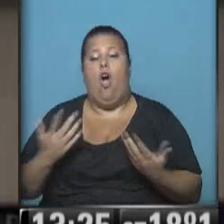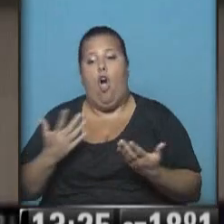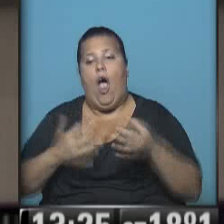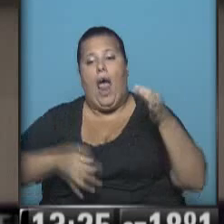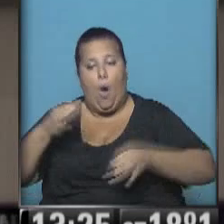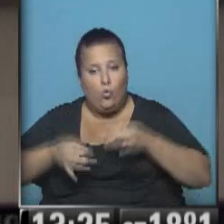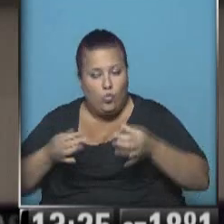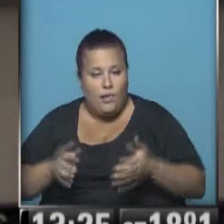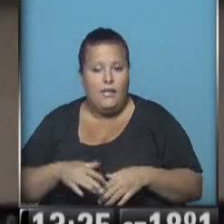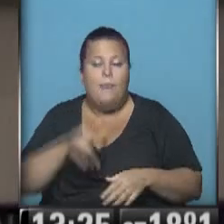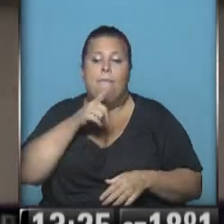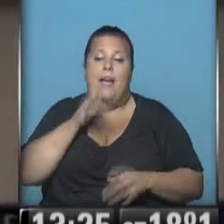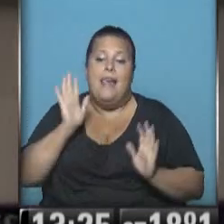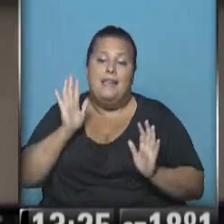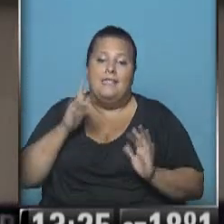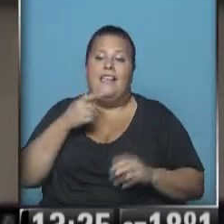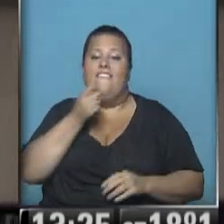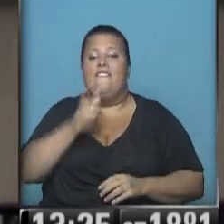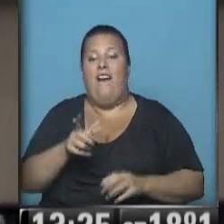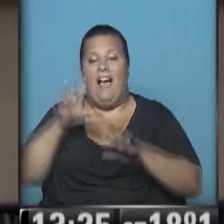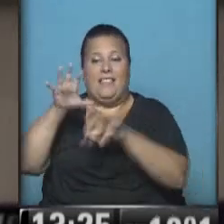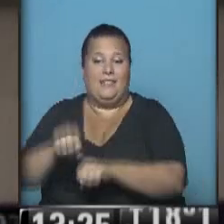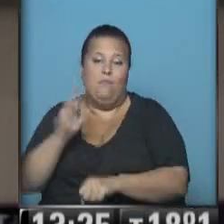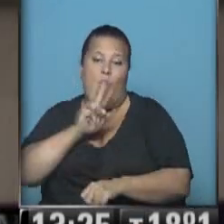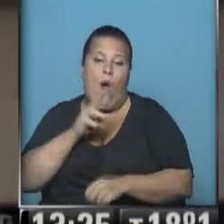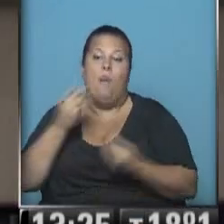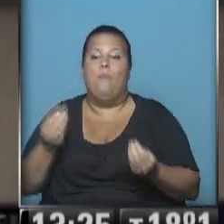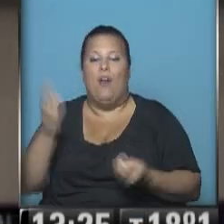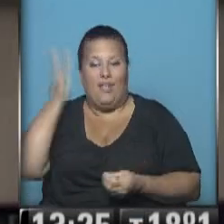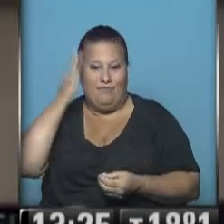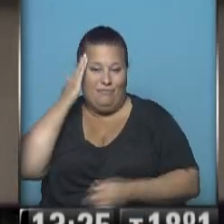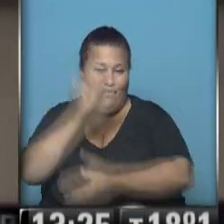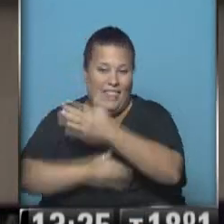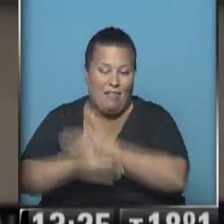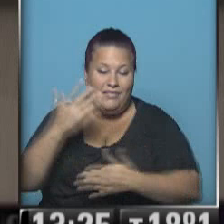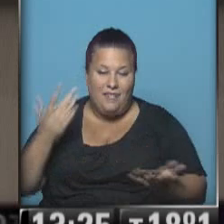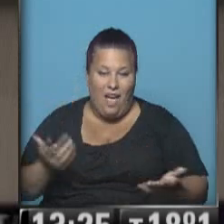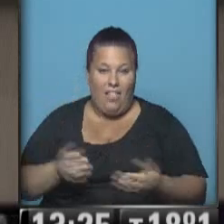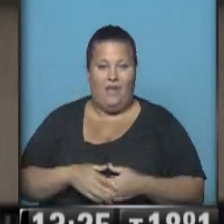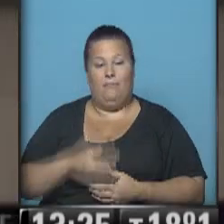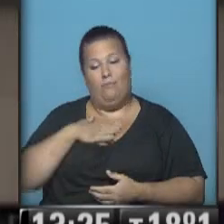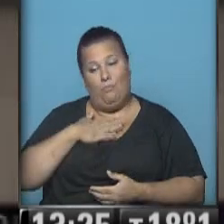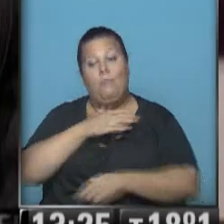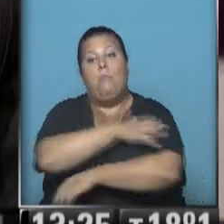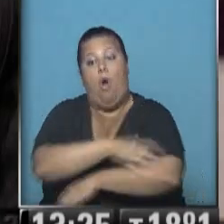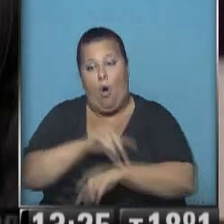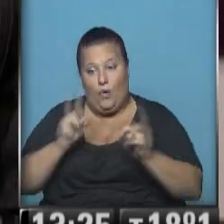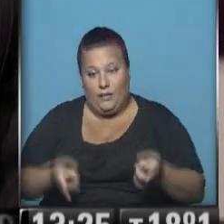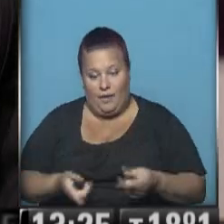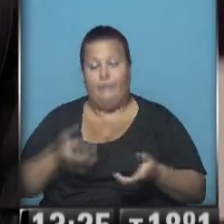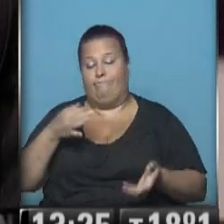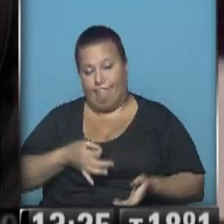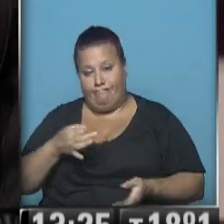haya justicia Aparentemente sería muy sencillo de tener a una mujer con discapacidad intelectual pobre seg es